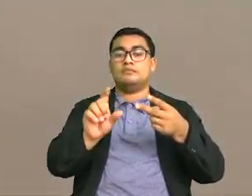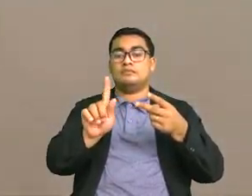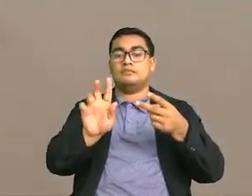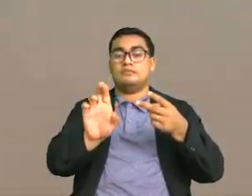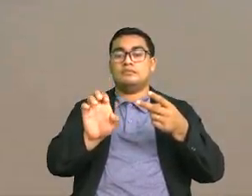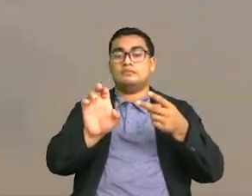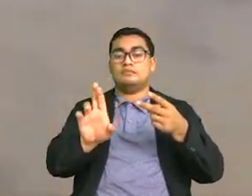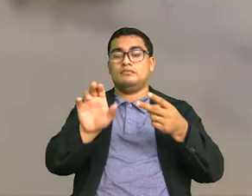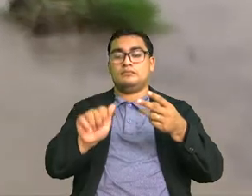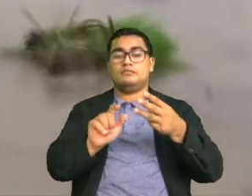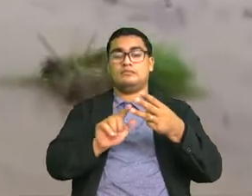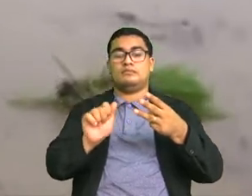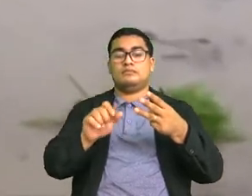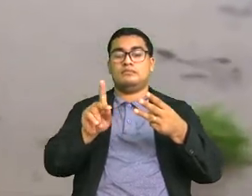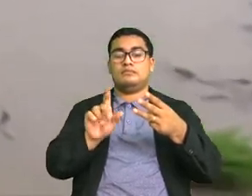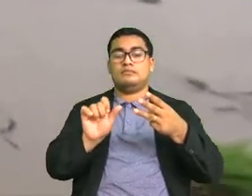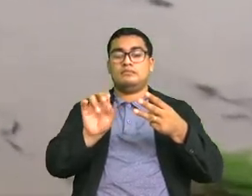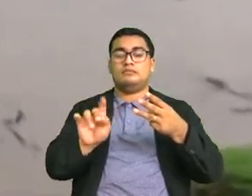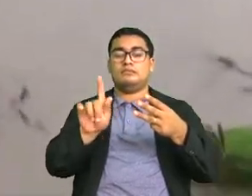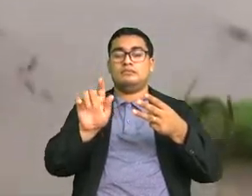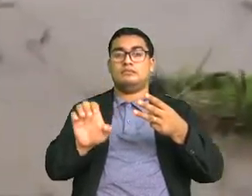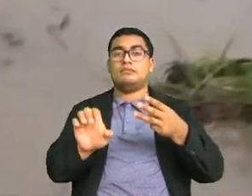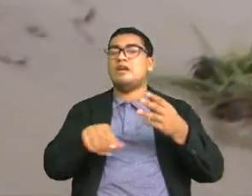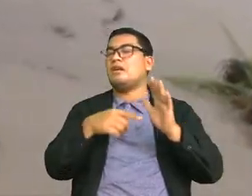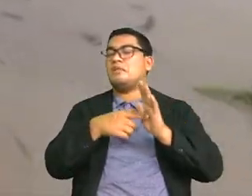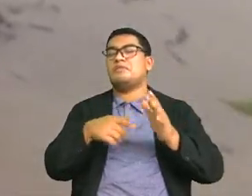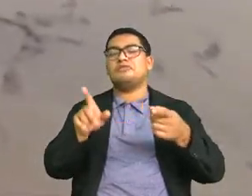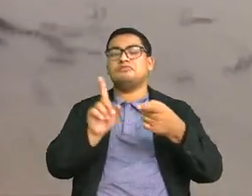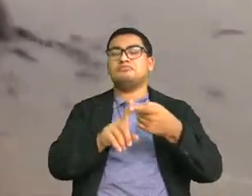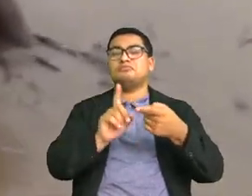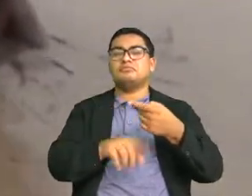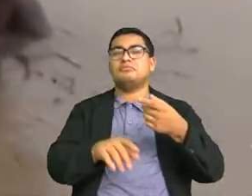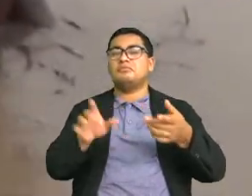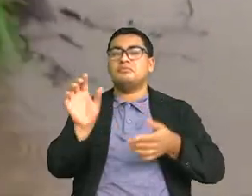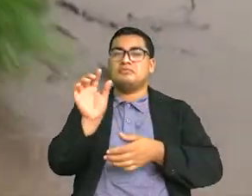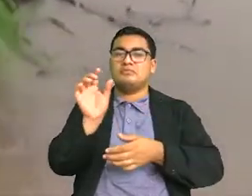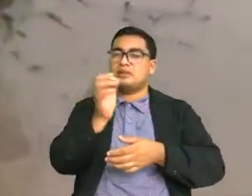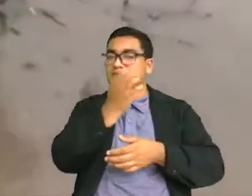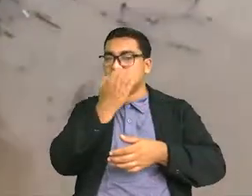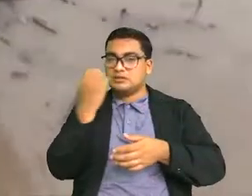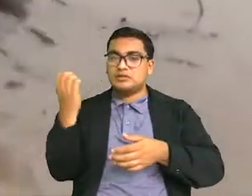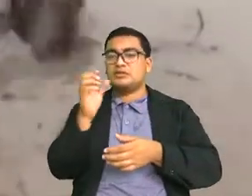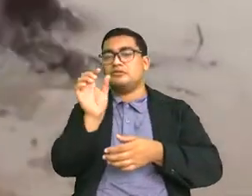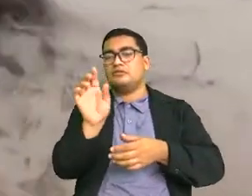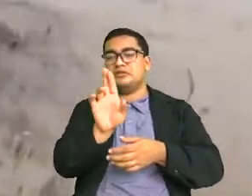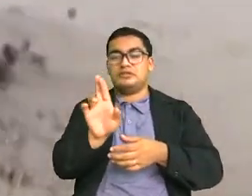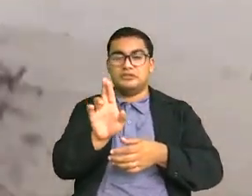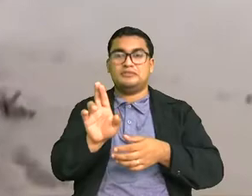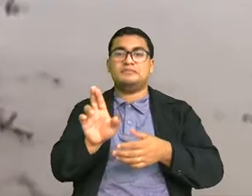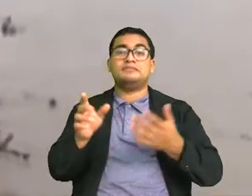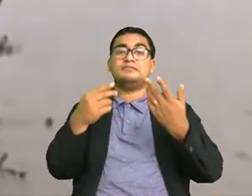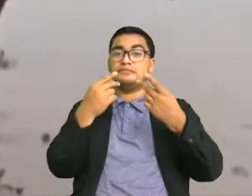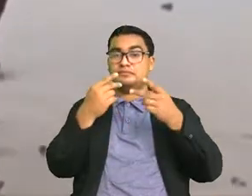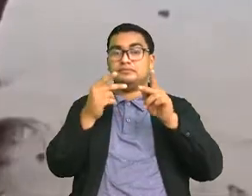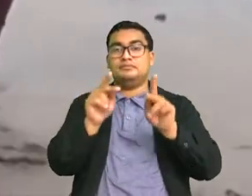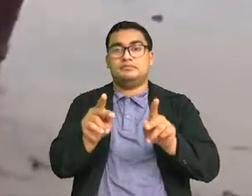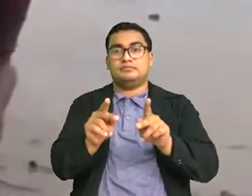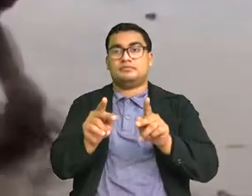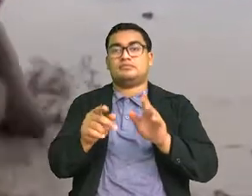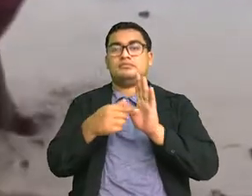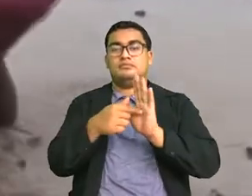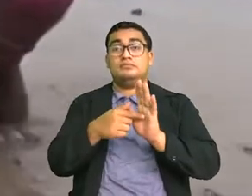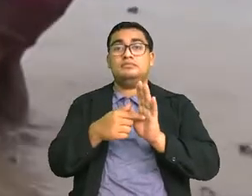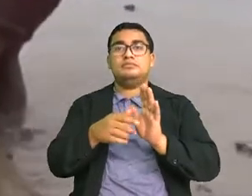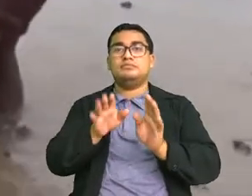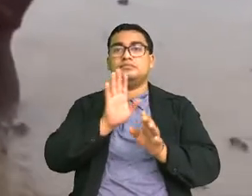danza de la lo lo más fuerte vez el maíz en alguna zona y el frijol in en otra zona sin embargo estamos hablando de